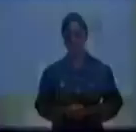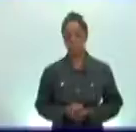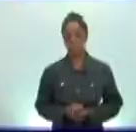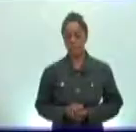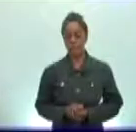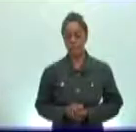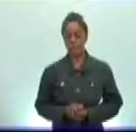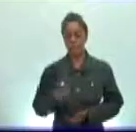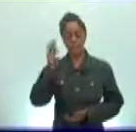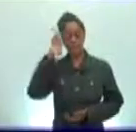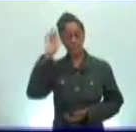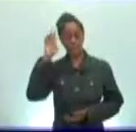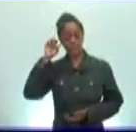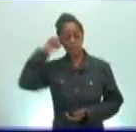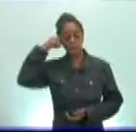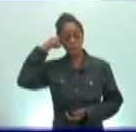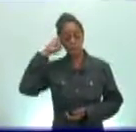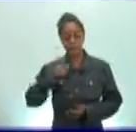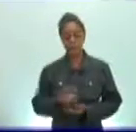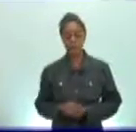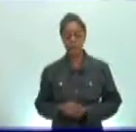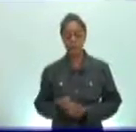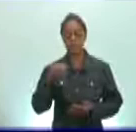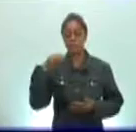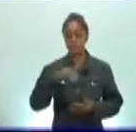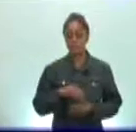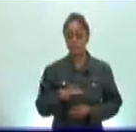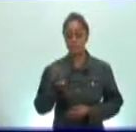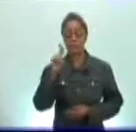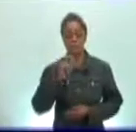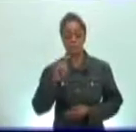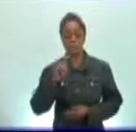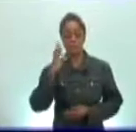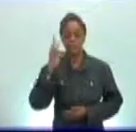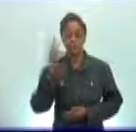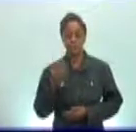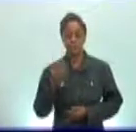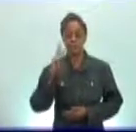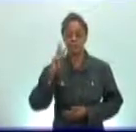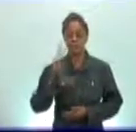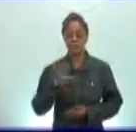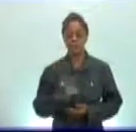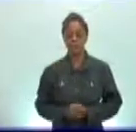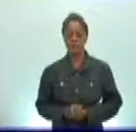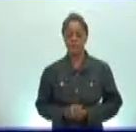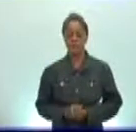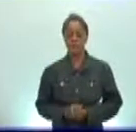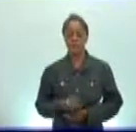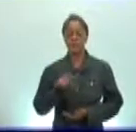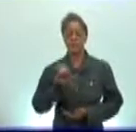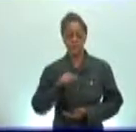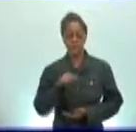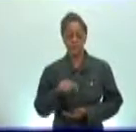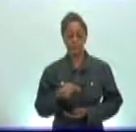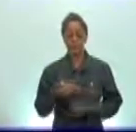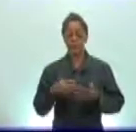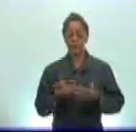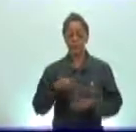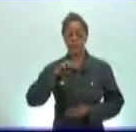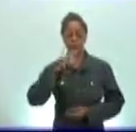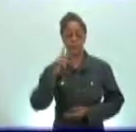Recordando lo aprendido, pertenece a la unidad número 3 y está entre los